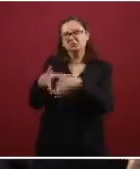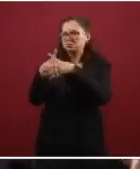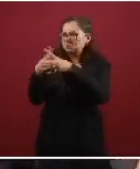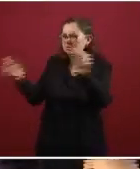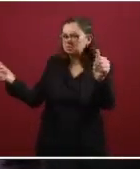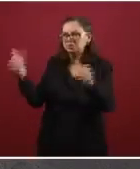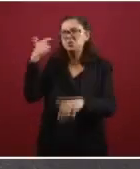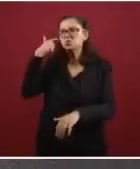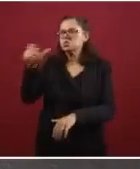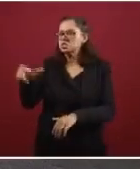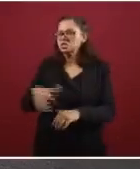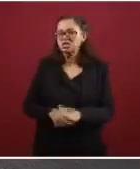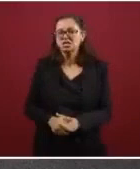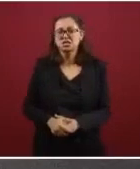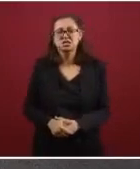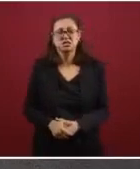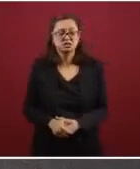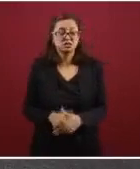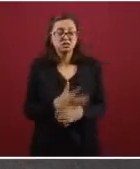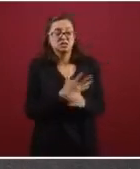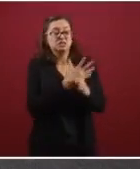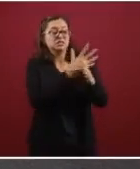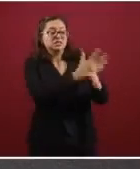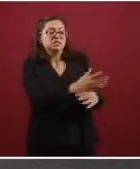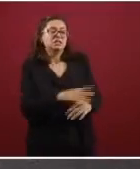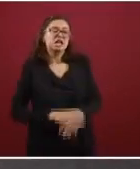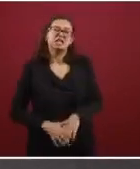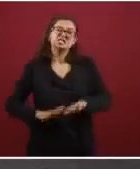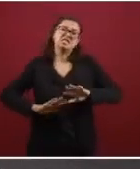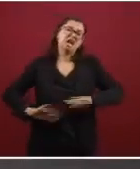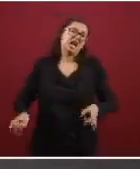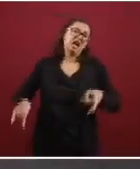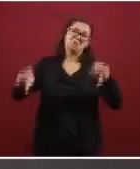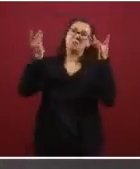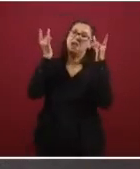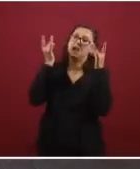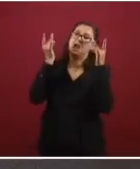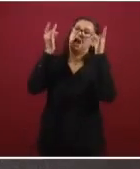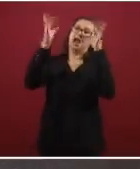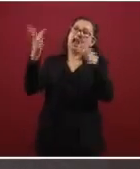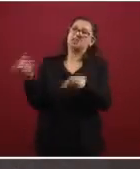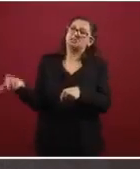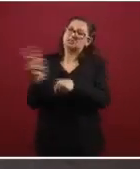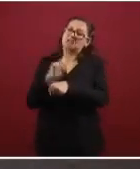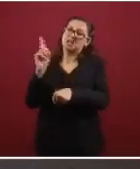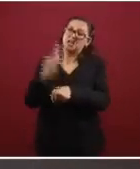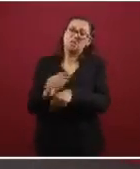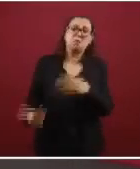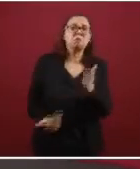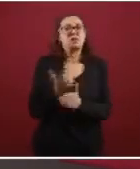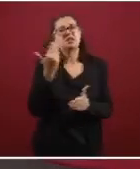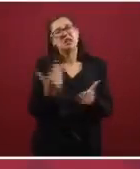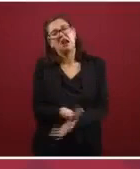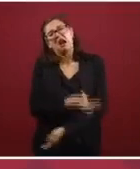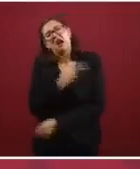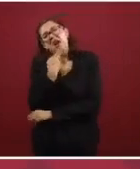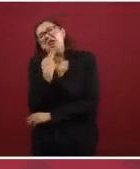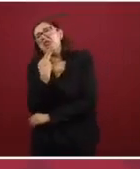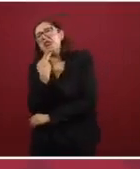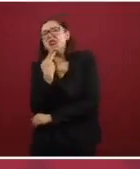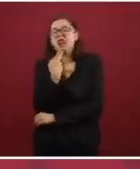Dicen, ya estoy harto del sermón de las mañaneras. Pues ni